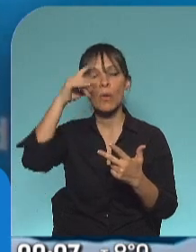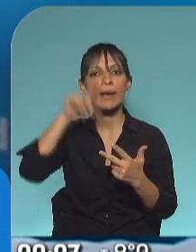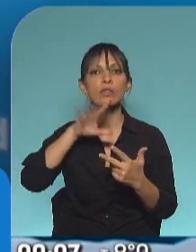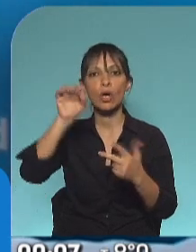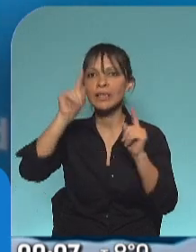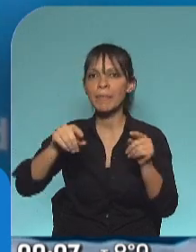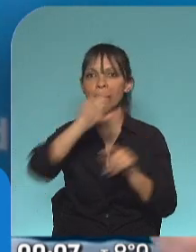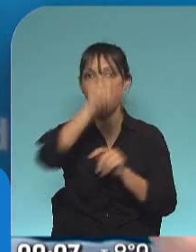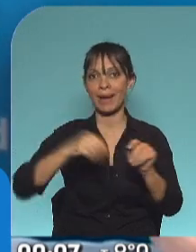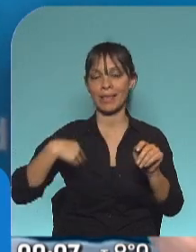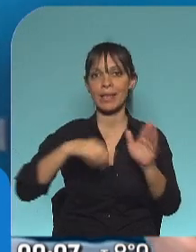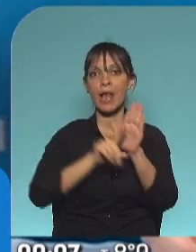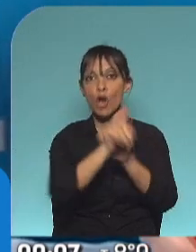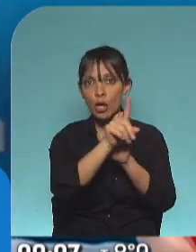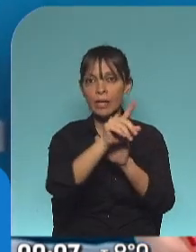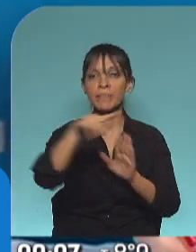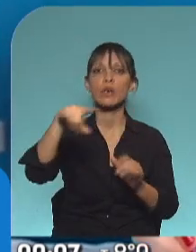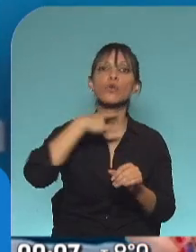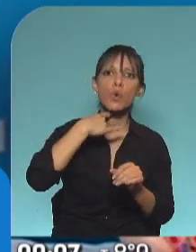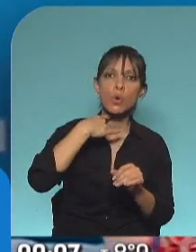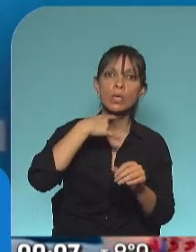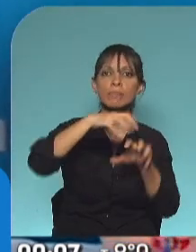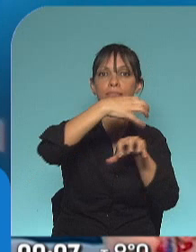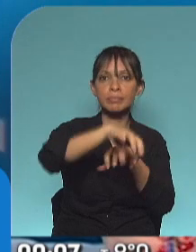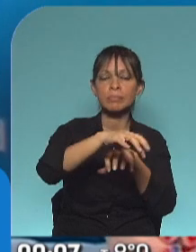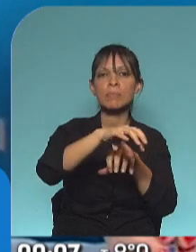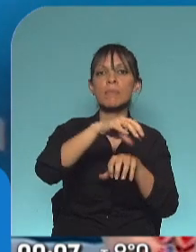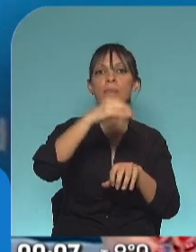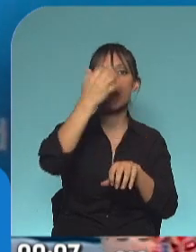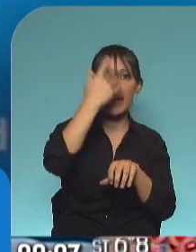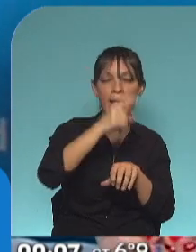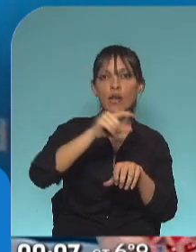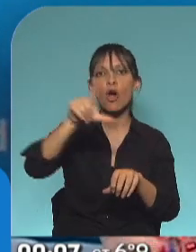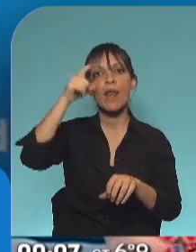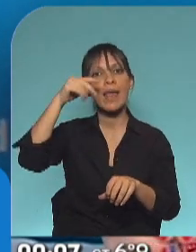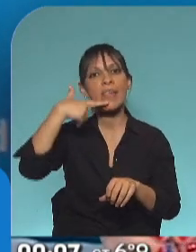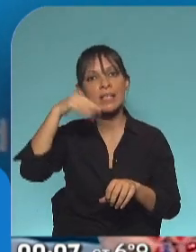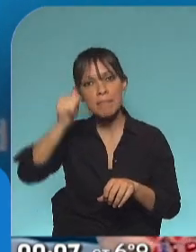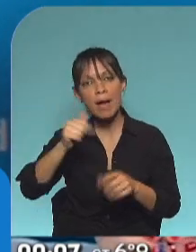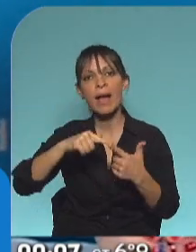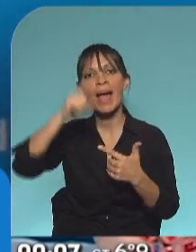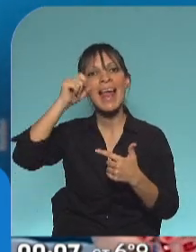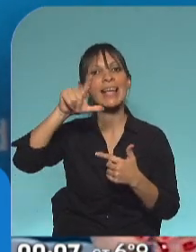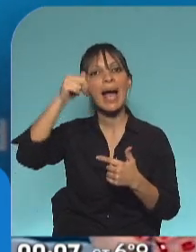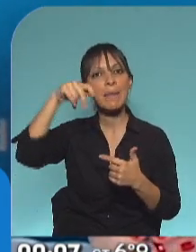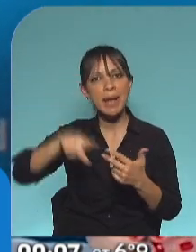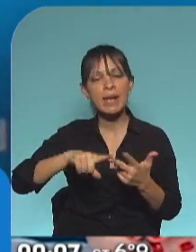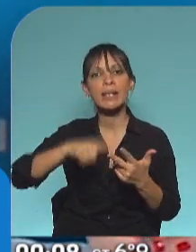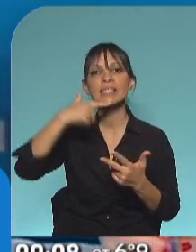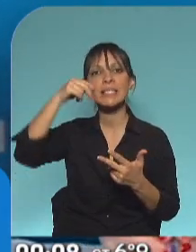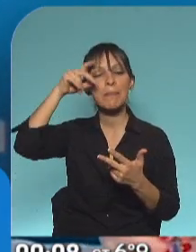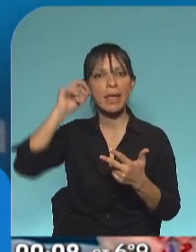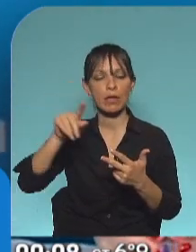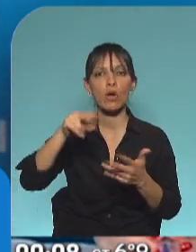norte argentino, en Jujuy, en los departamentos de Manuel Belgrano, Ledesma, El Carmen y San Pedro, en la capital de